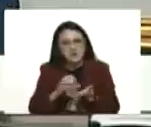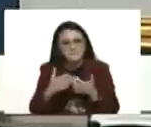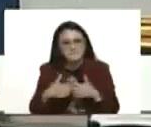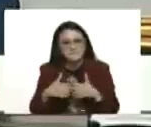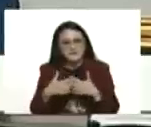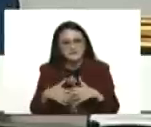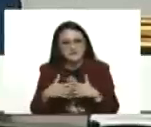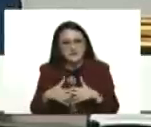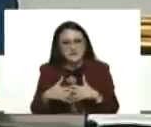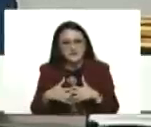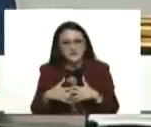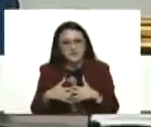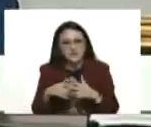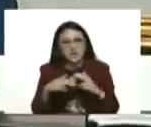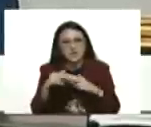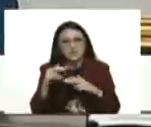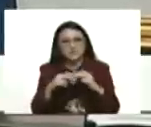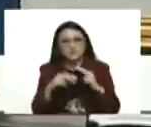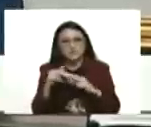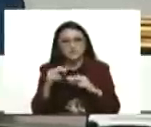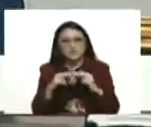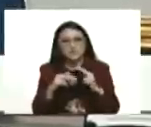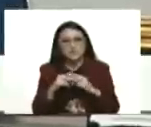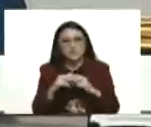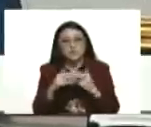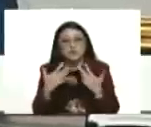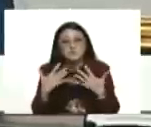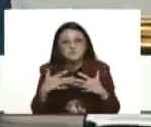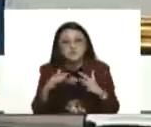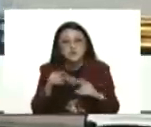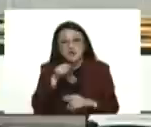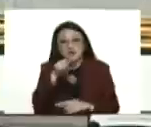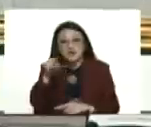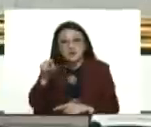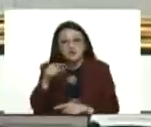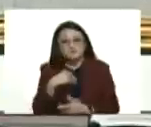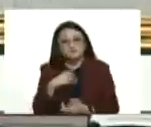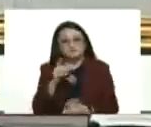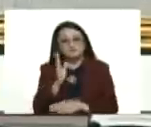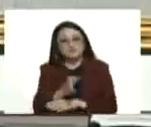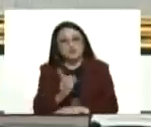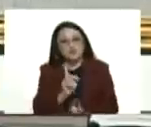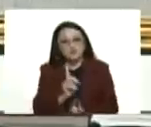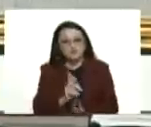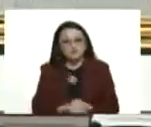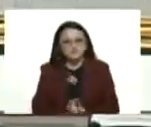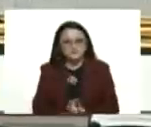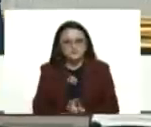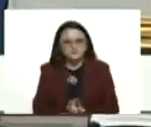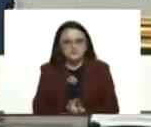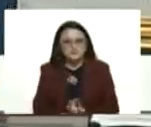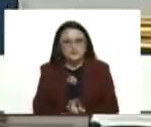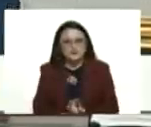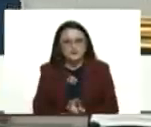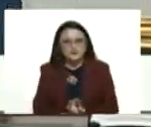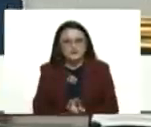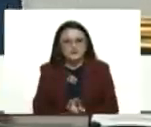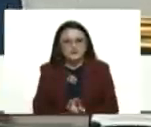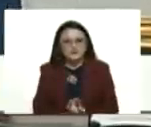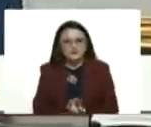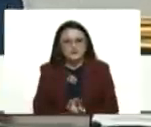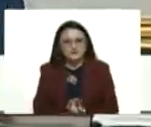empresario, un constructor, al menos señalado, no digo yo imputado, al menos